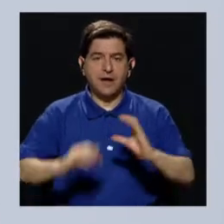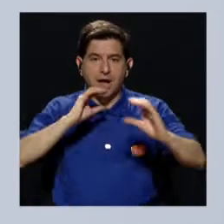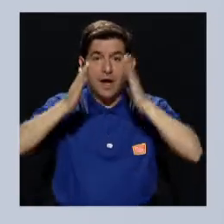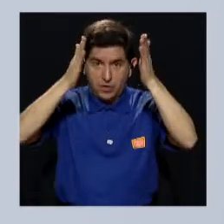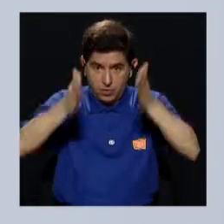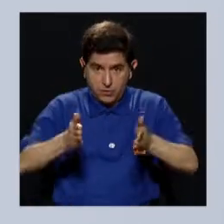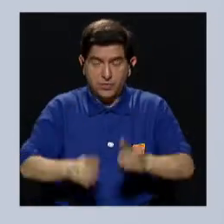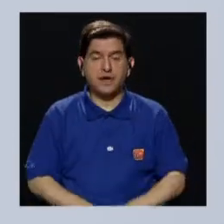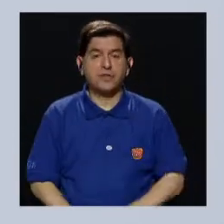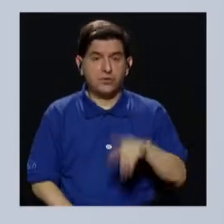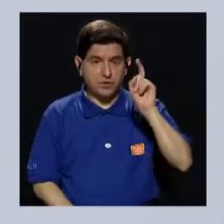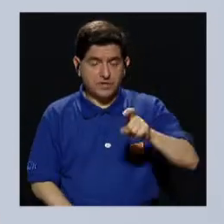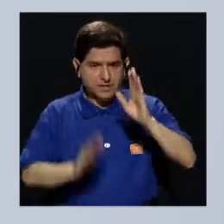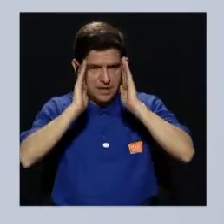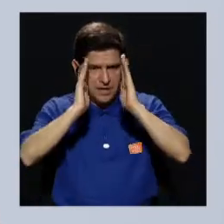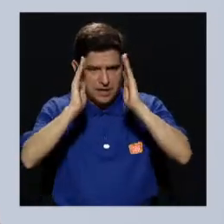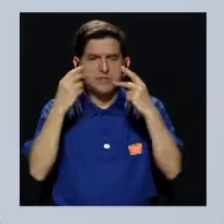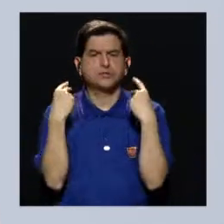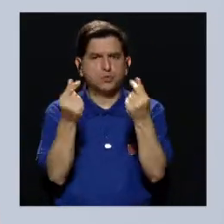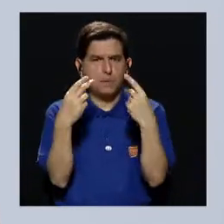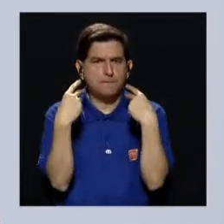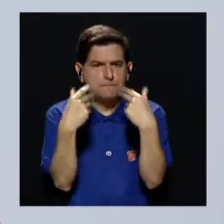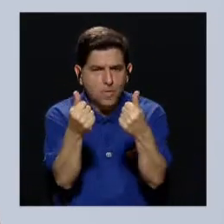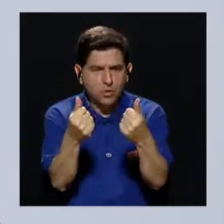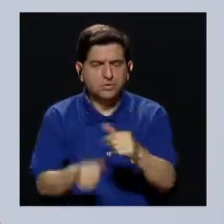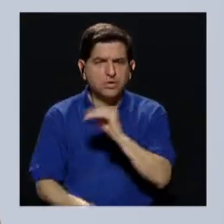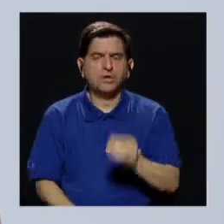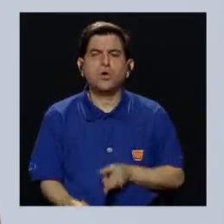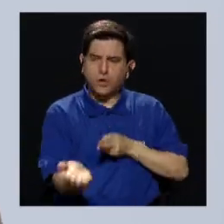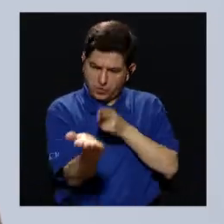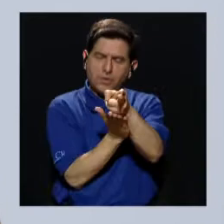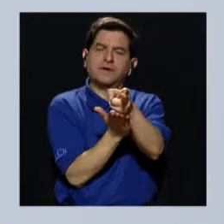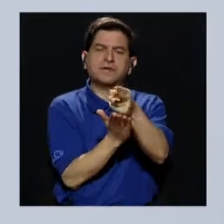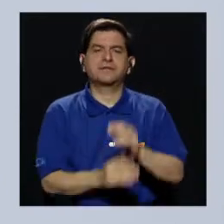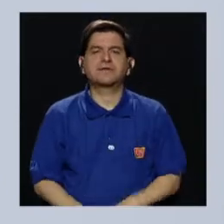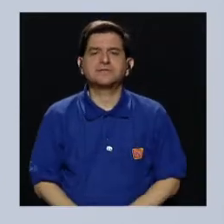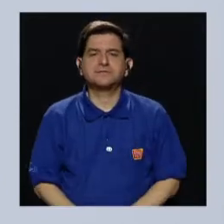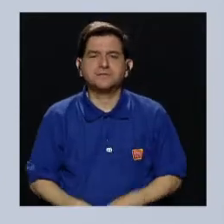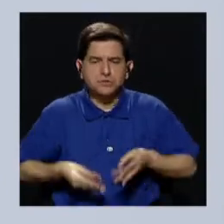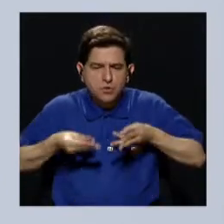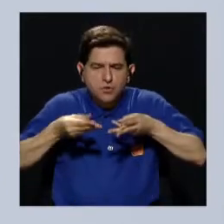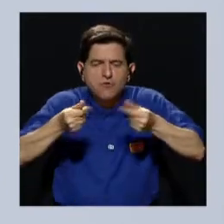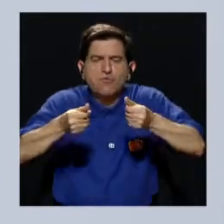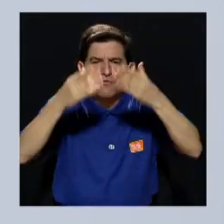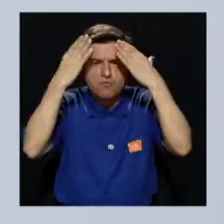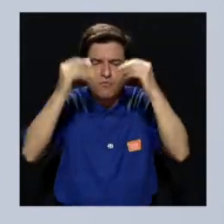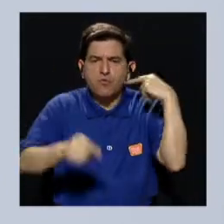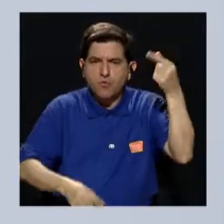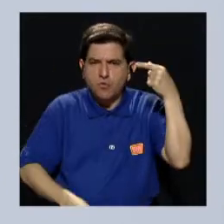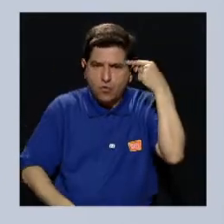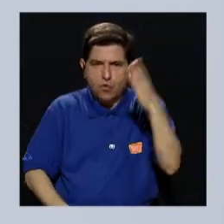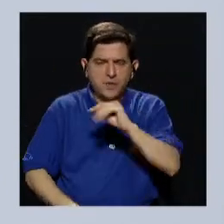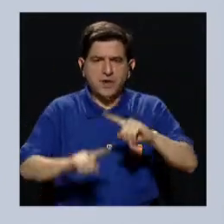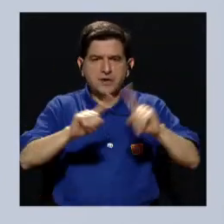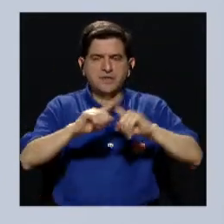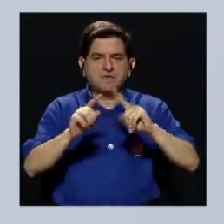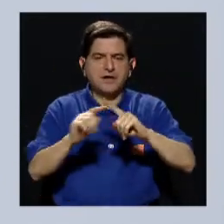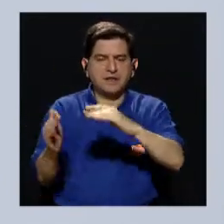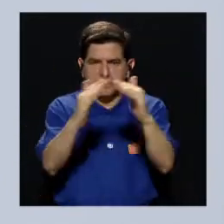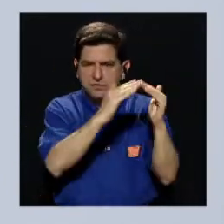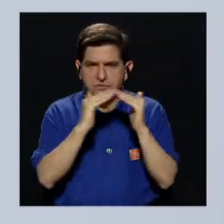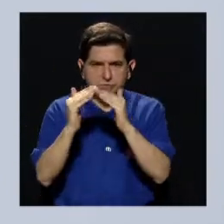las comunicadoras se les debe atender con prontitud y franqueza el flujo de información entre el gobierno y sus